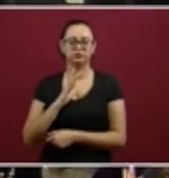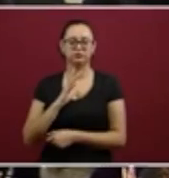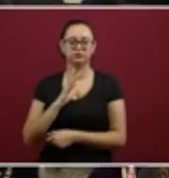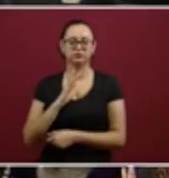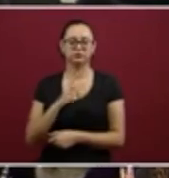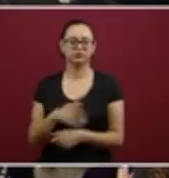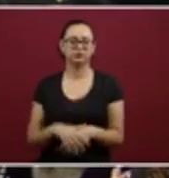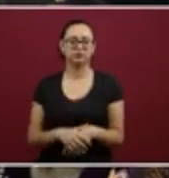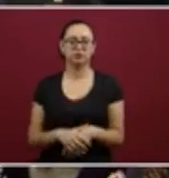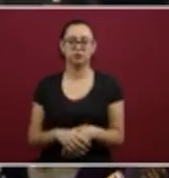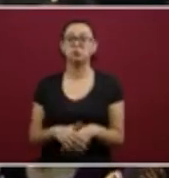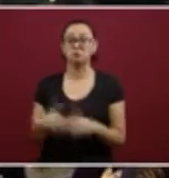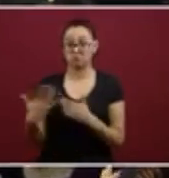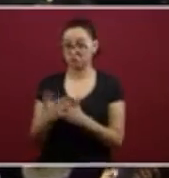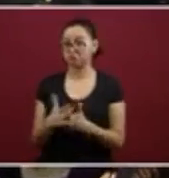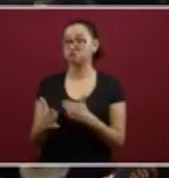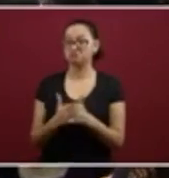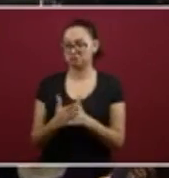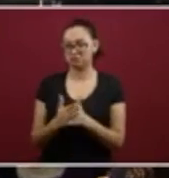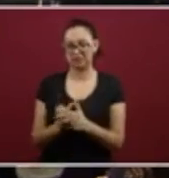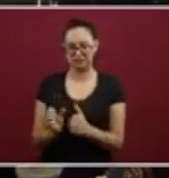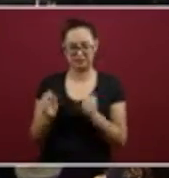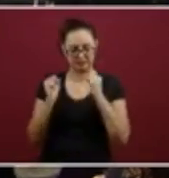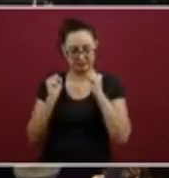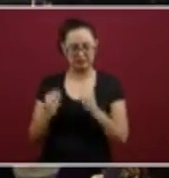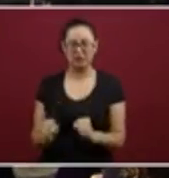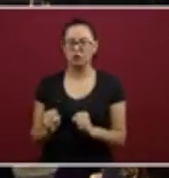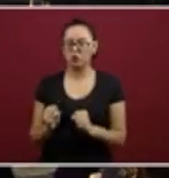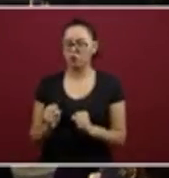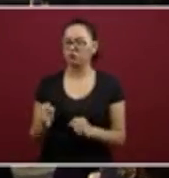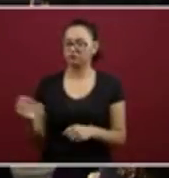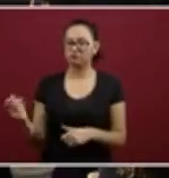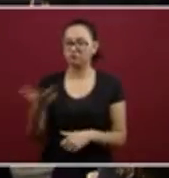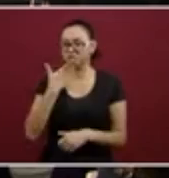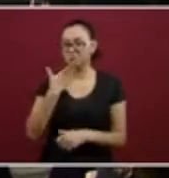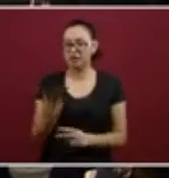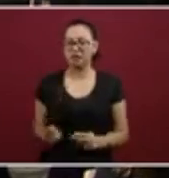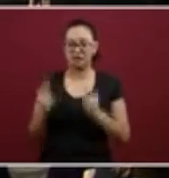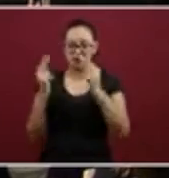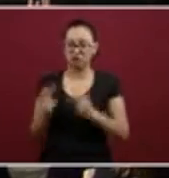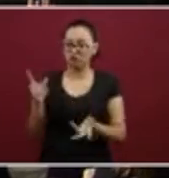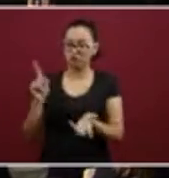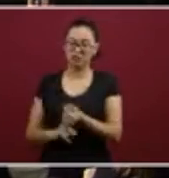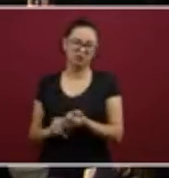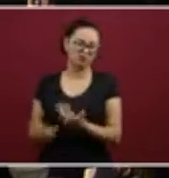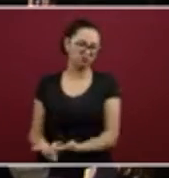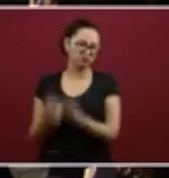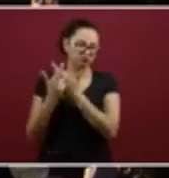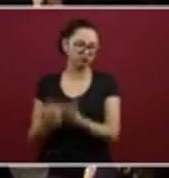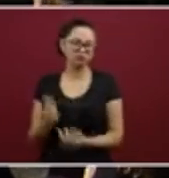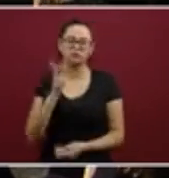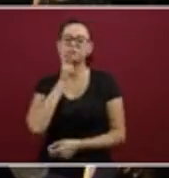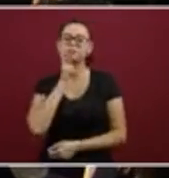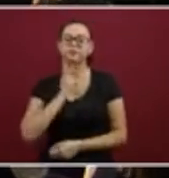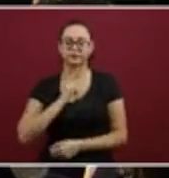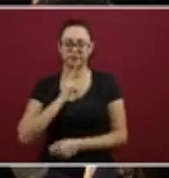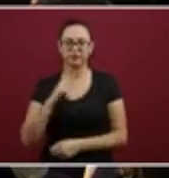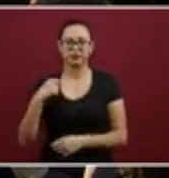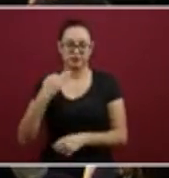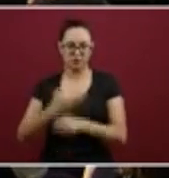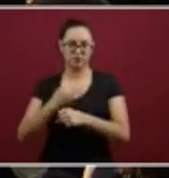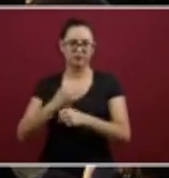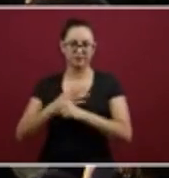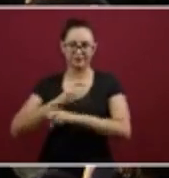tiene mucho potencial, hay mucho petróleo, y vamos a llevar a cabo